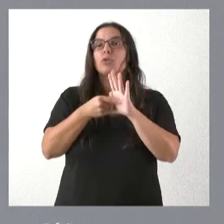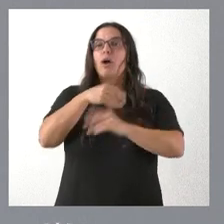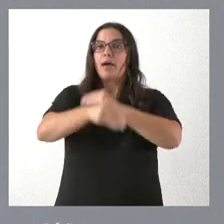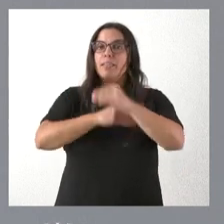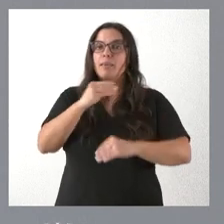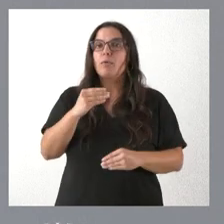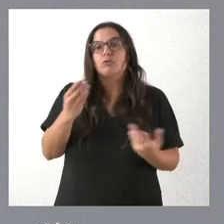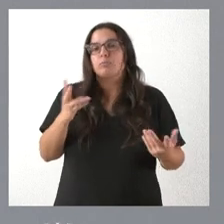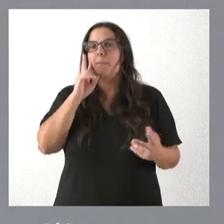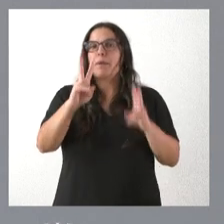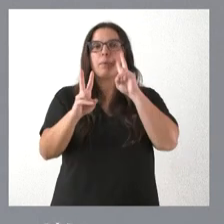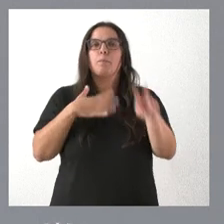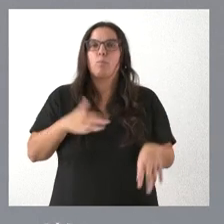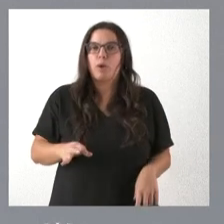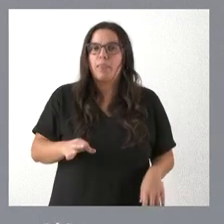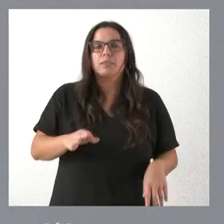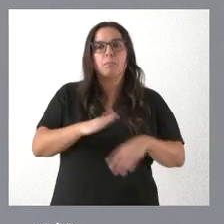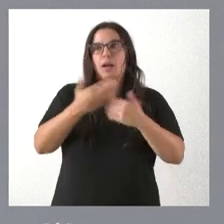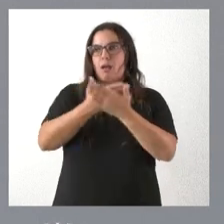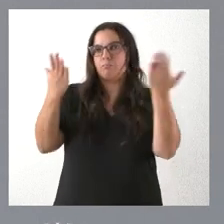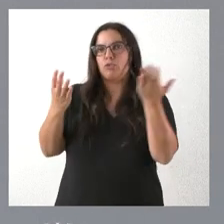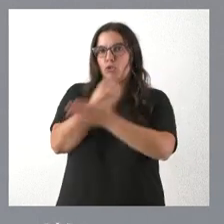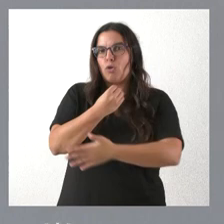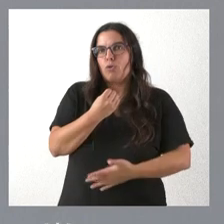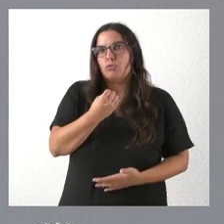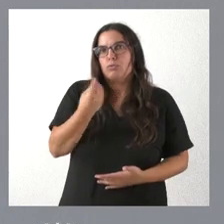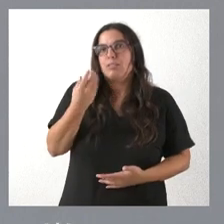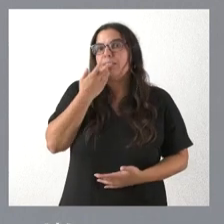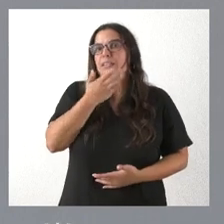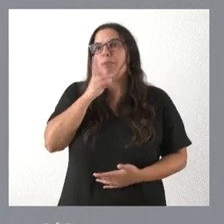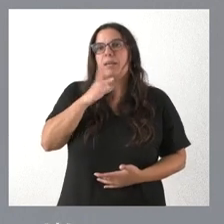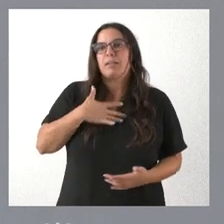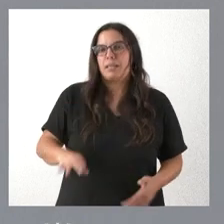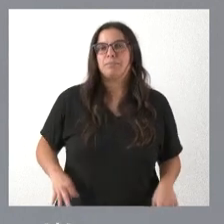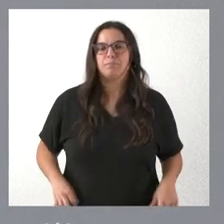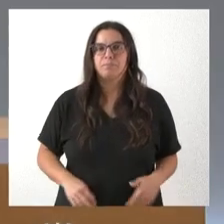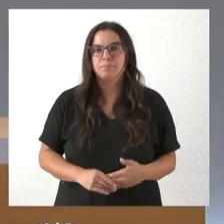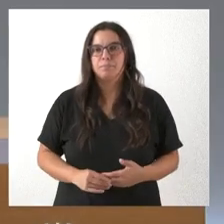del hombre pues está disponible para todos ustedes en la medida que lo quieran consultar